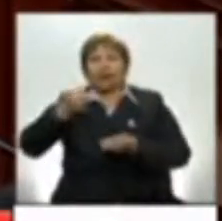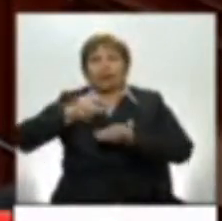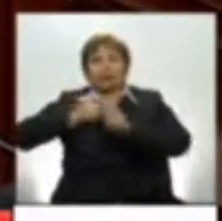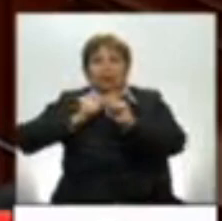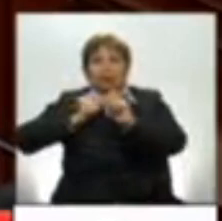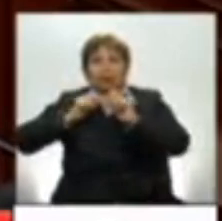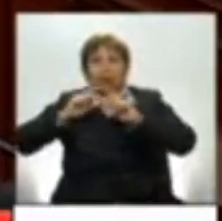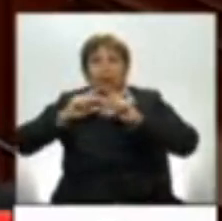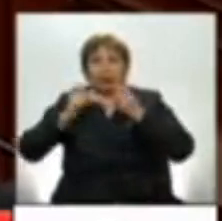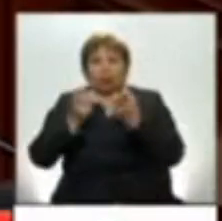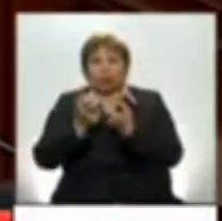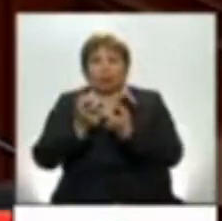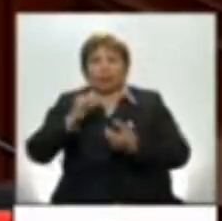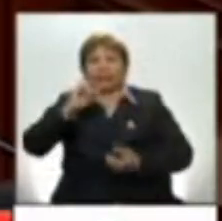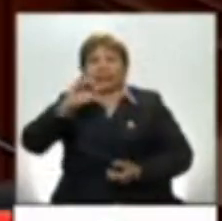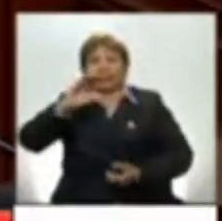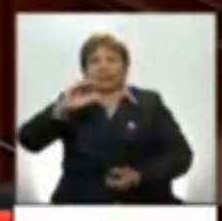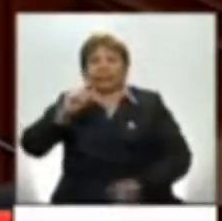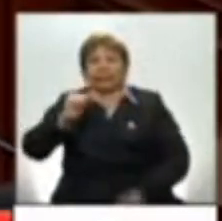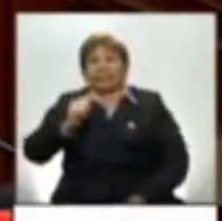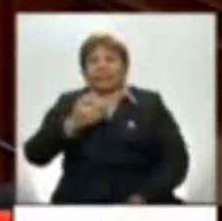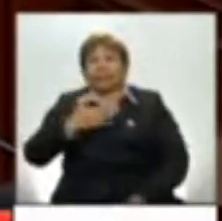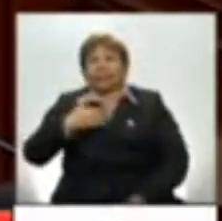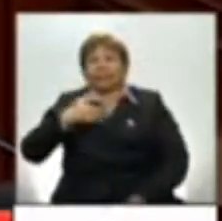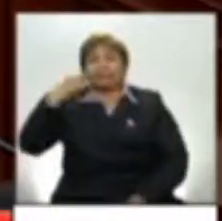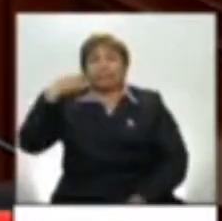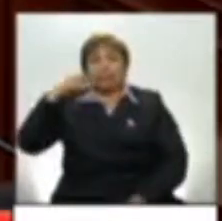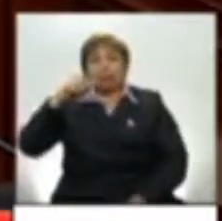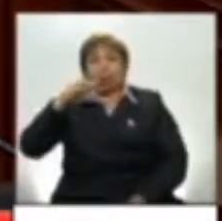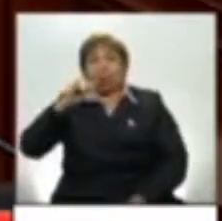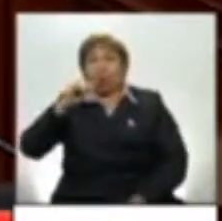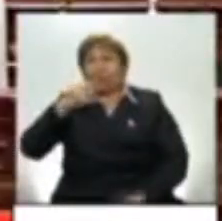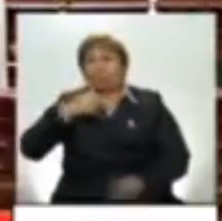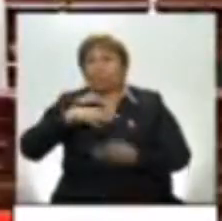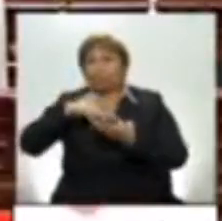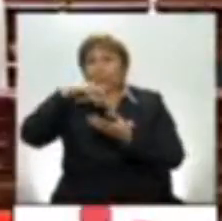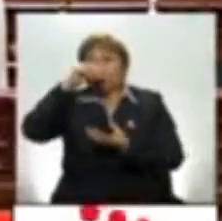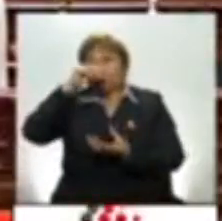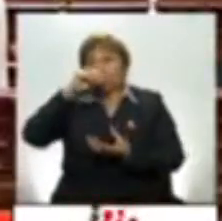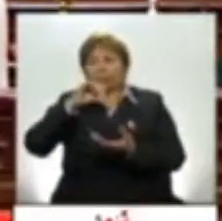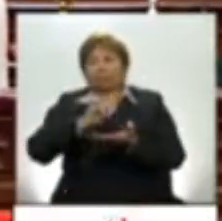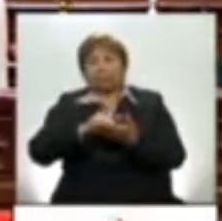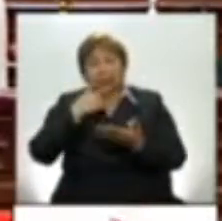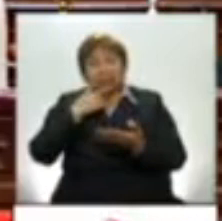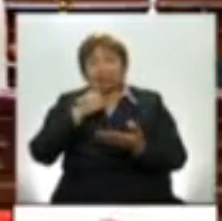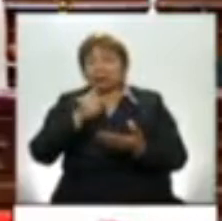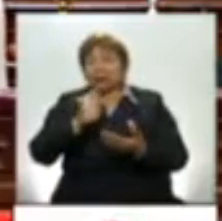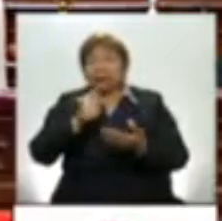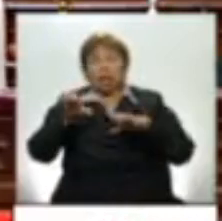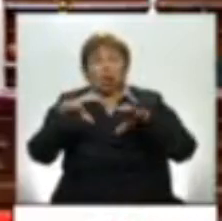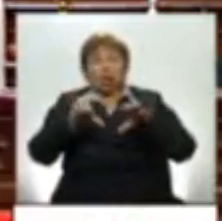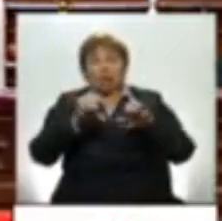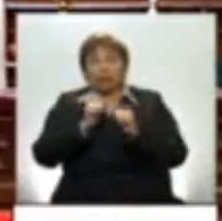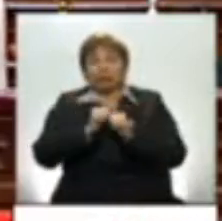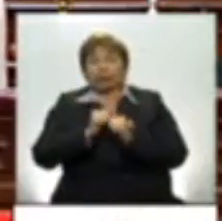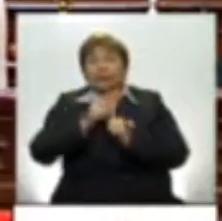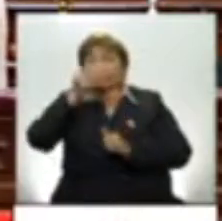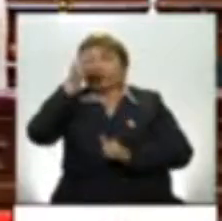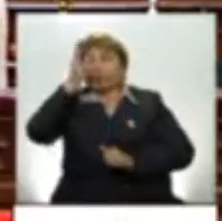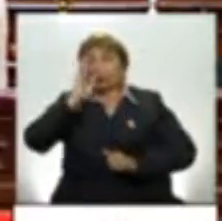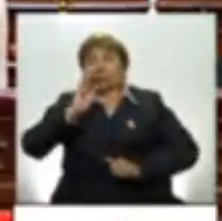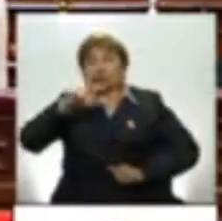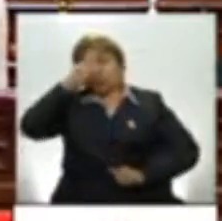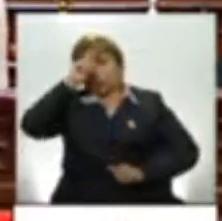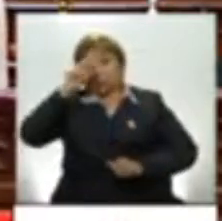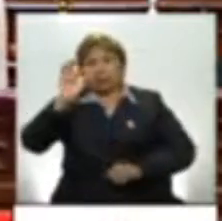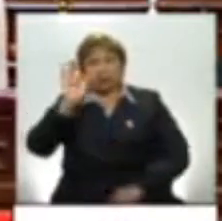Popular, por mi región Ica y por el pueblo de Pisco, sí, juro. Si así lo hace, que Dios y la